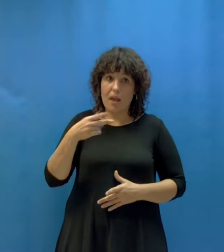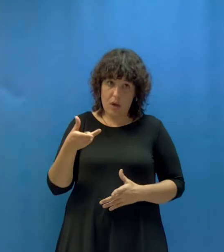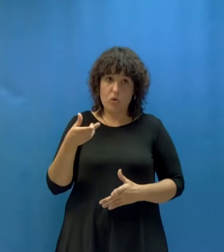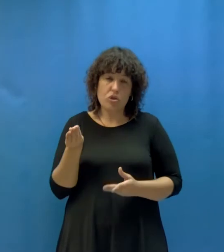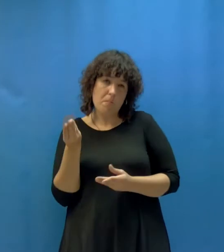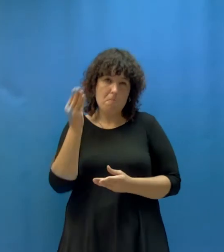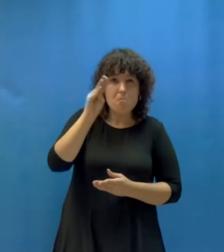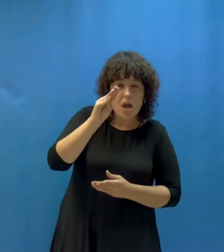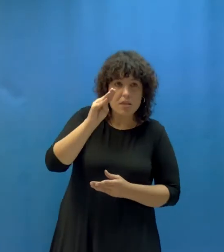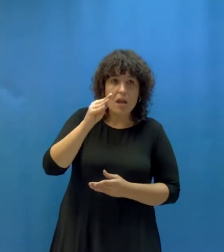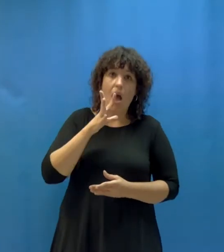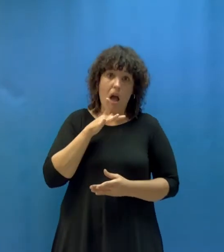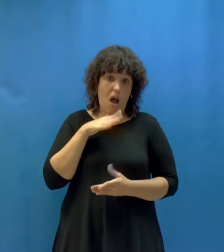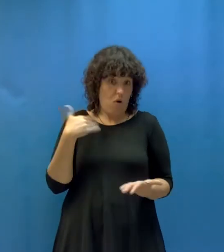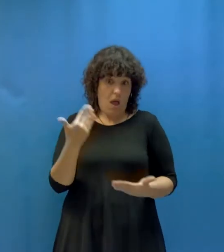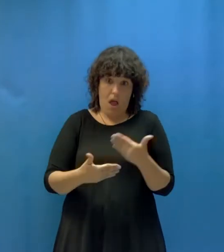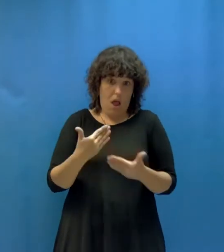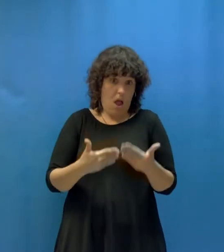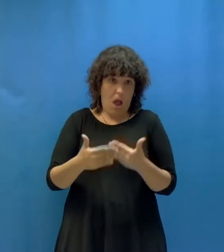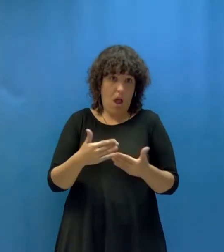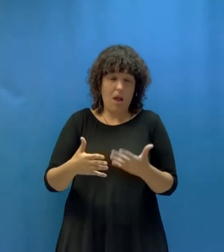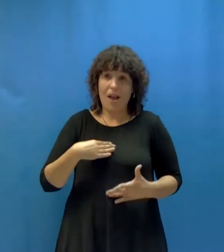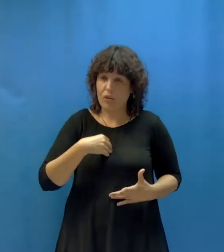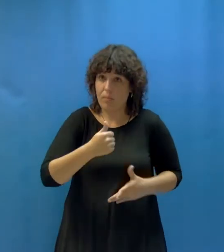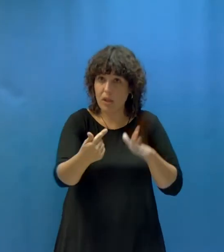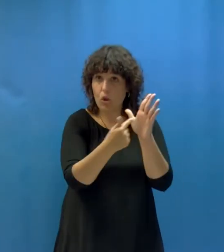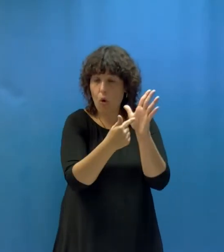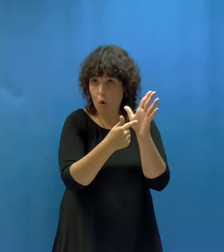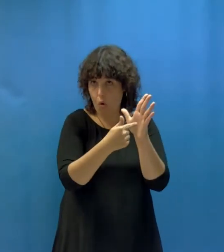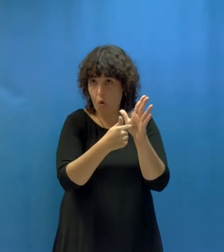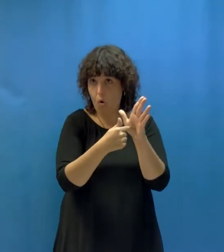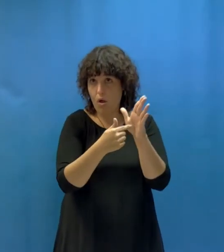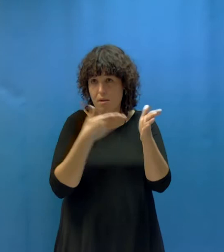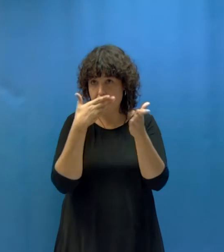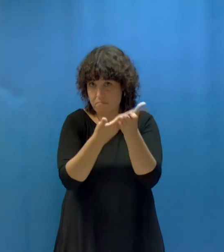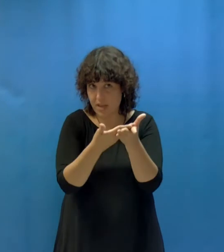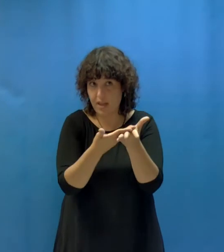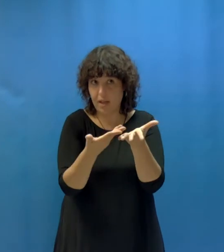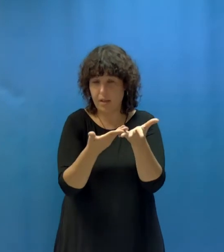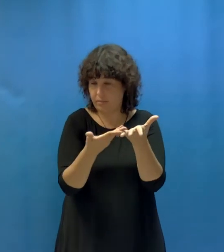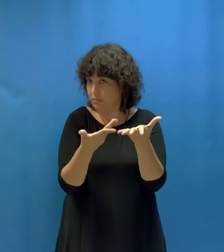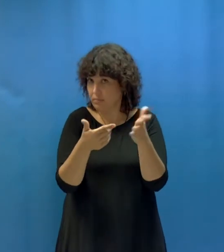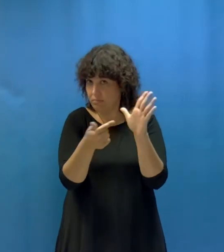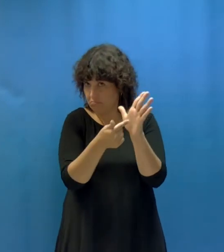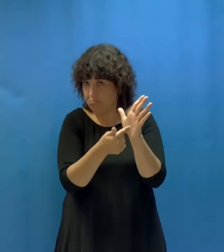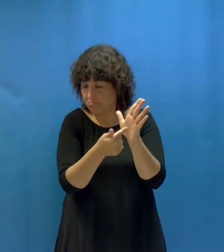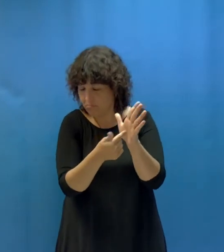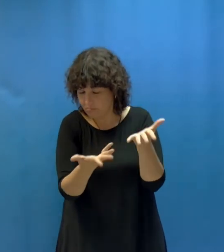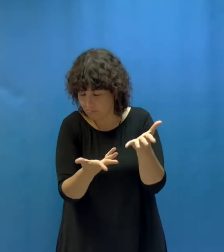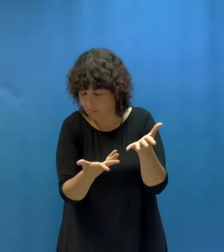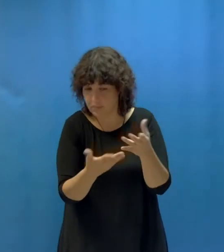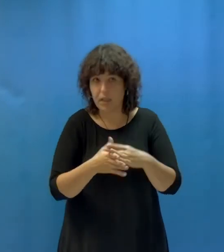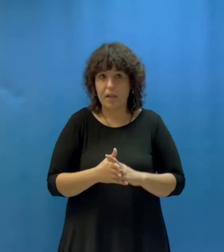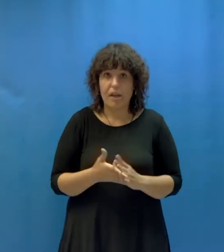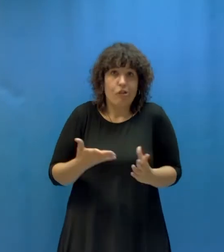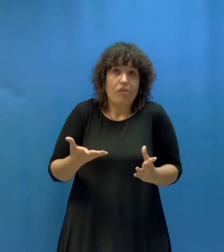Está en ejecutiva, el Ayuntamiento ha reclamado esa cantidad vía la recaudación ejecutiva y en